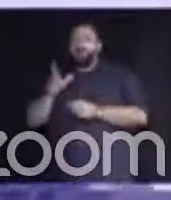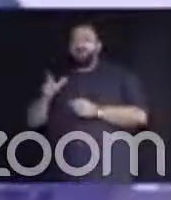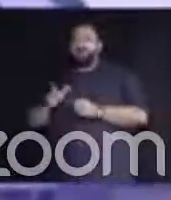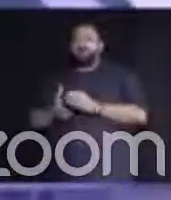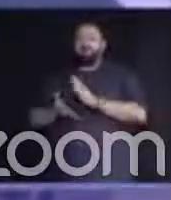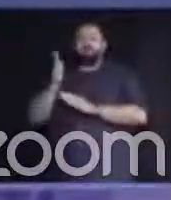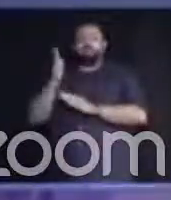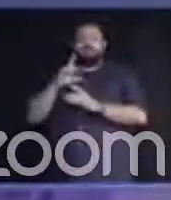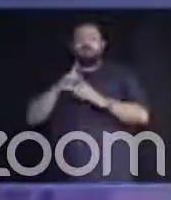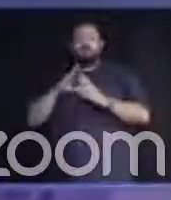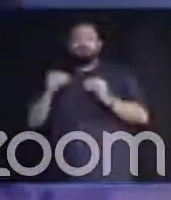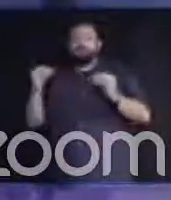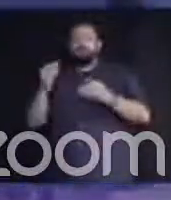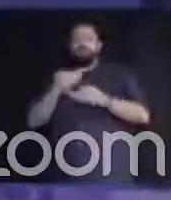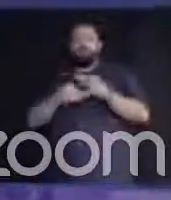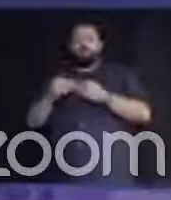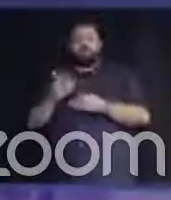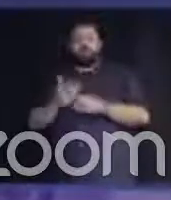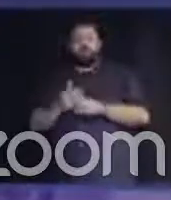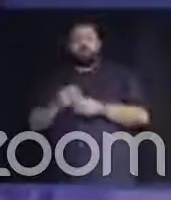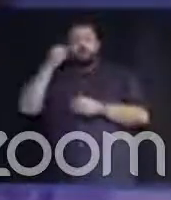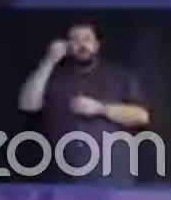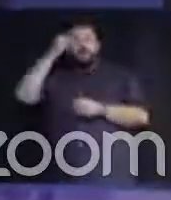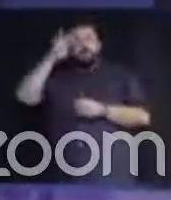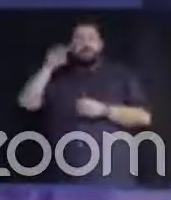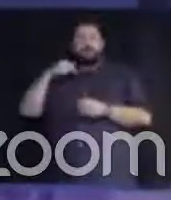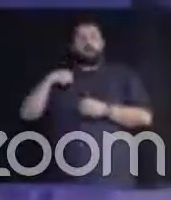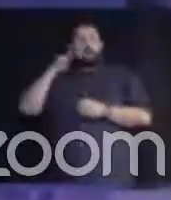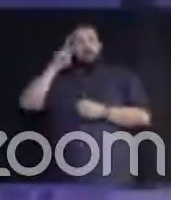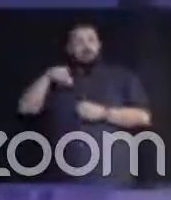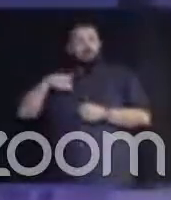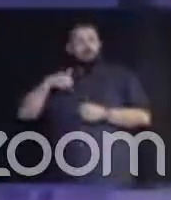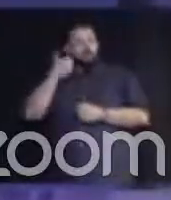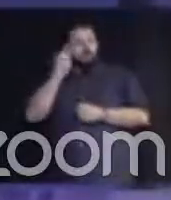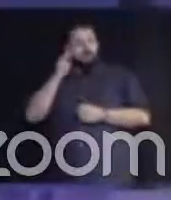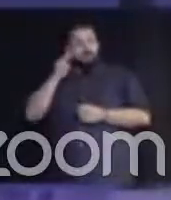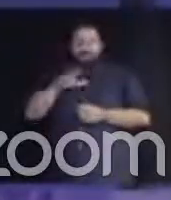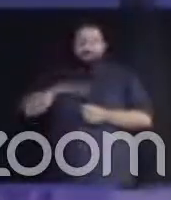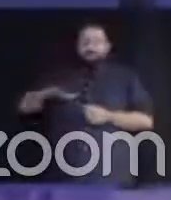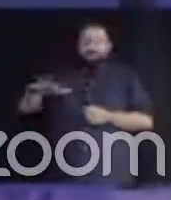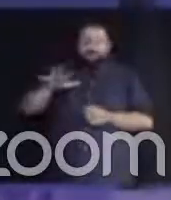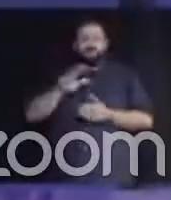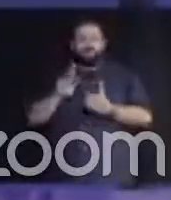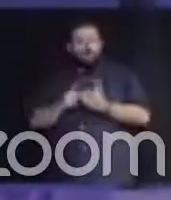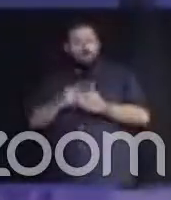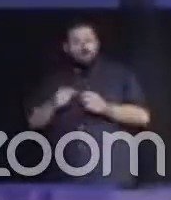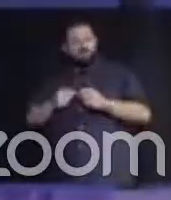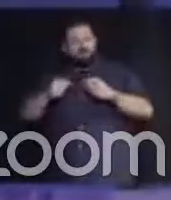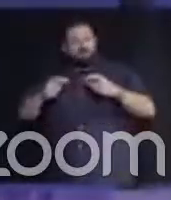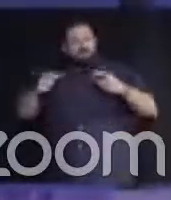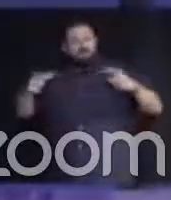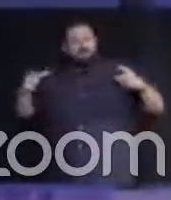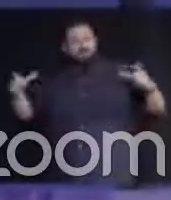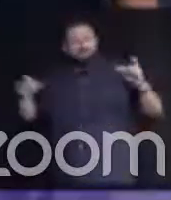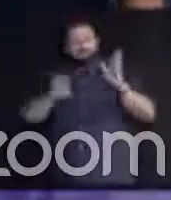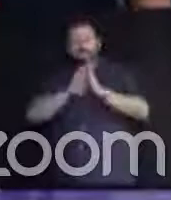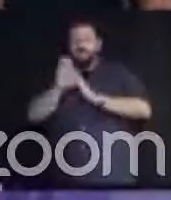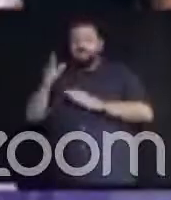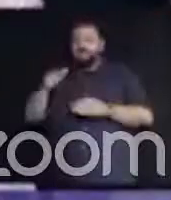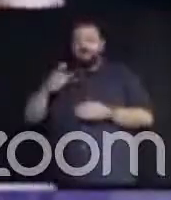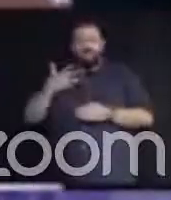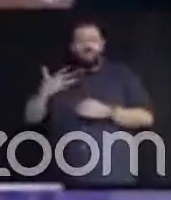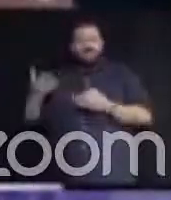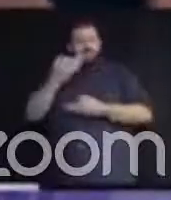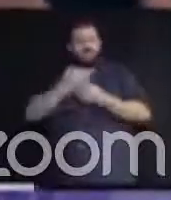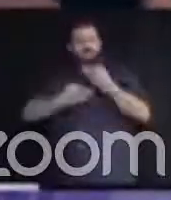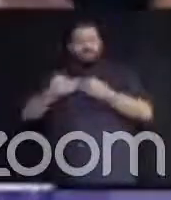me desperdigan o mi Live USA. Y los quiero ver crecer, de verdad, de corazón, los queremos ver crecer. Tienen